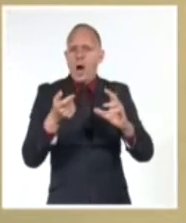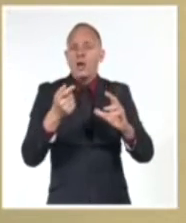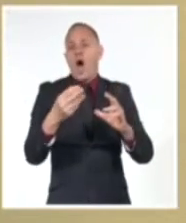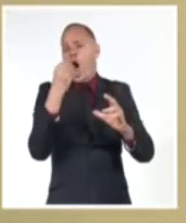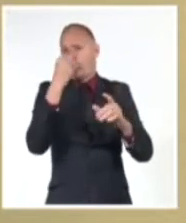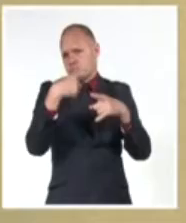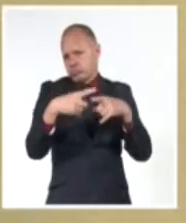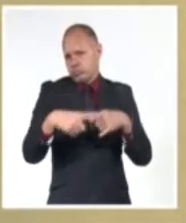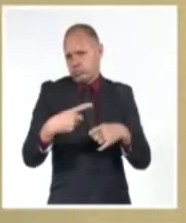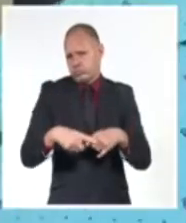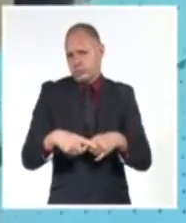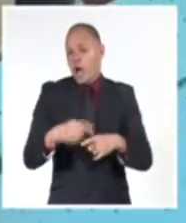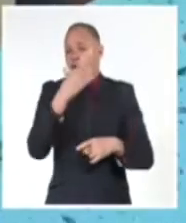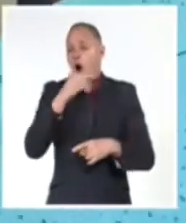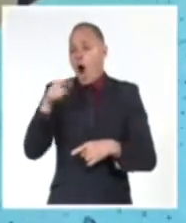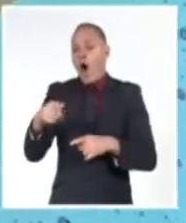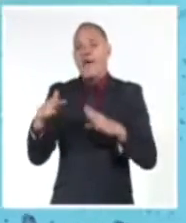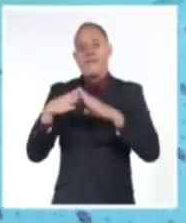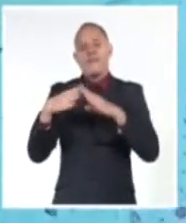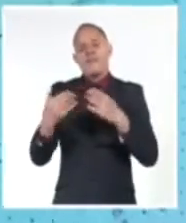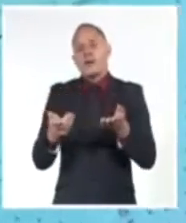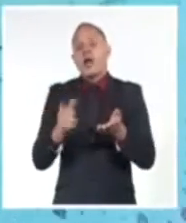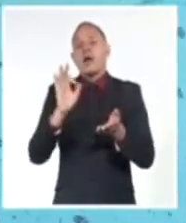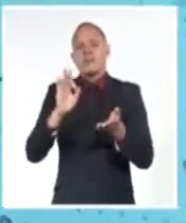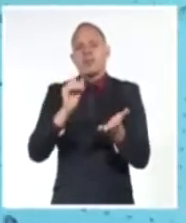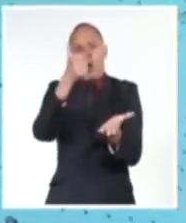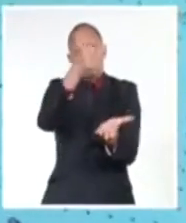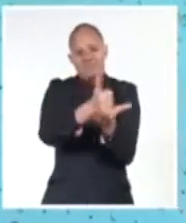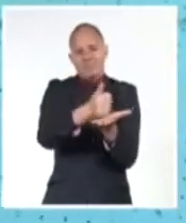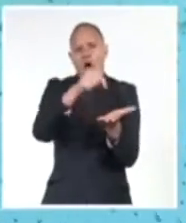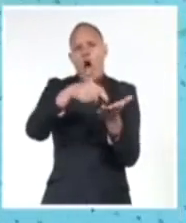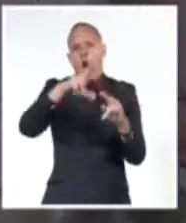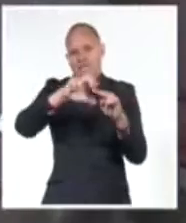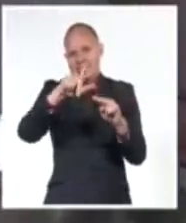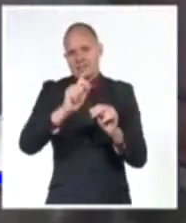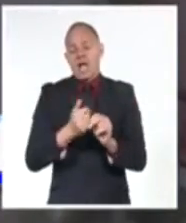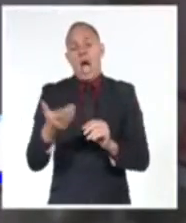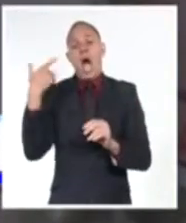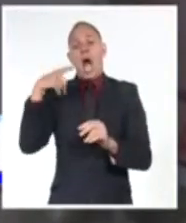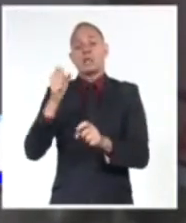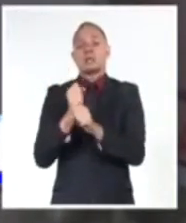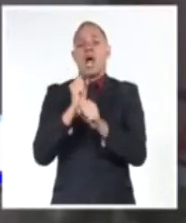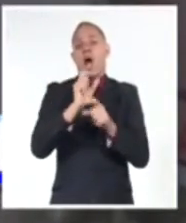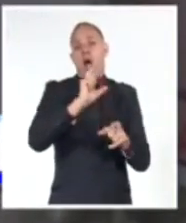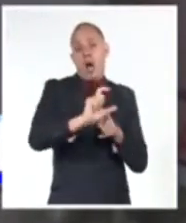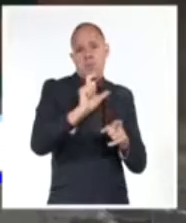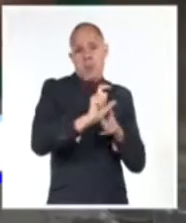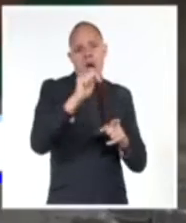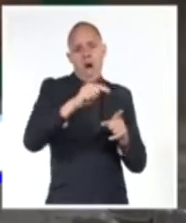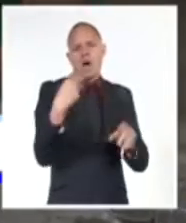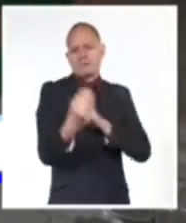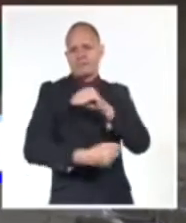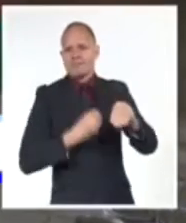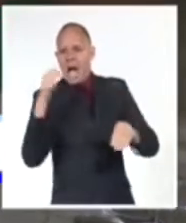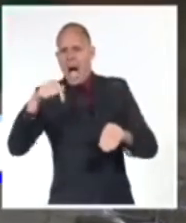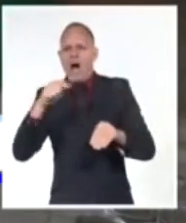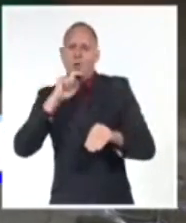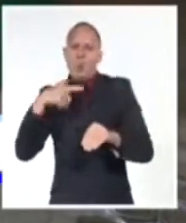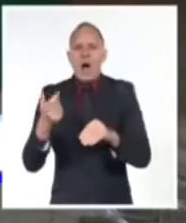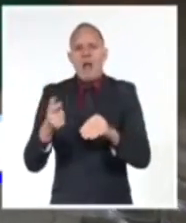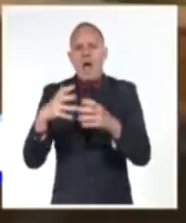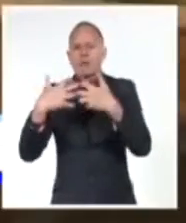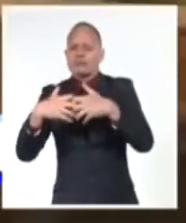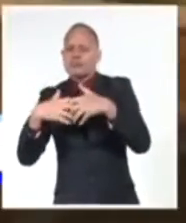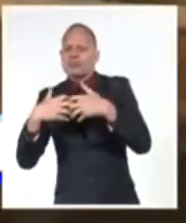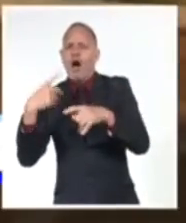una pequeña empresa en las afueras de la ciudad de Holguín. Antes fue campesino y ahora entrega hasta 20 productos a las unidades